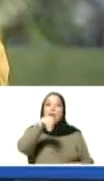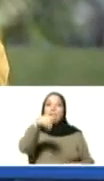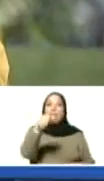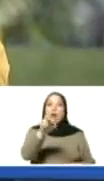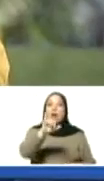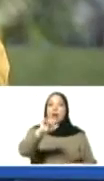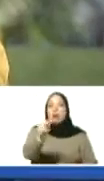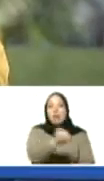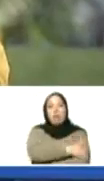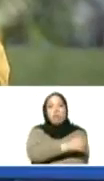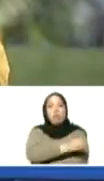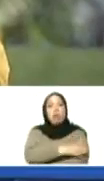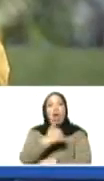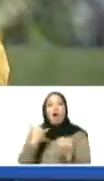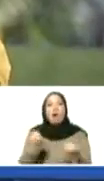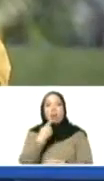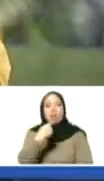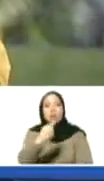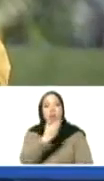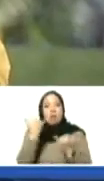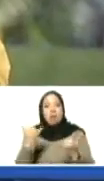Ahora ellos dicen que van a ser presidentes.